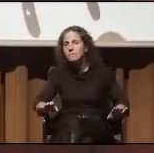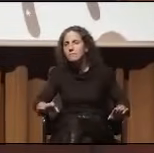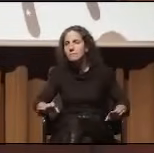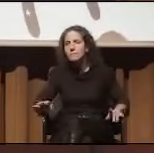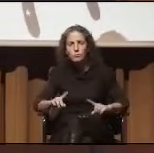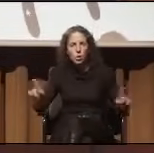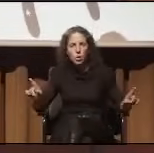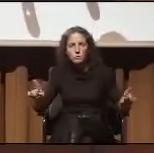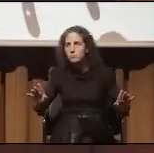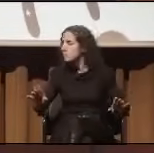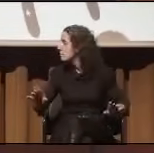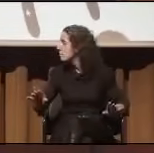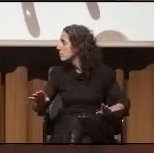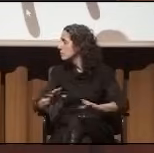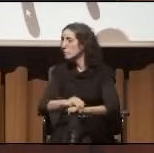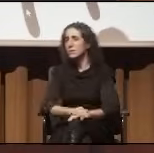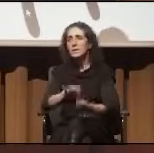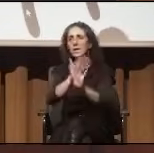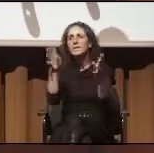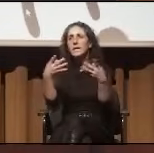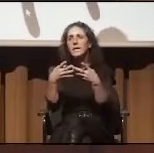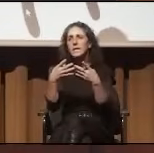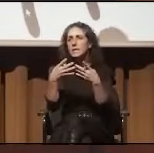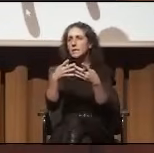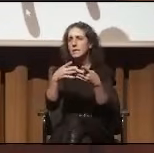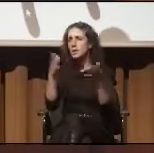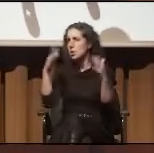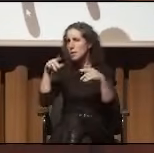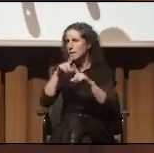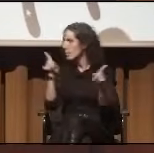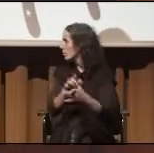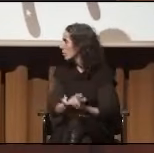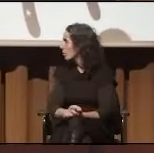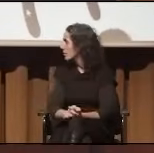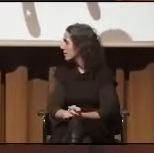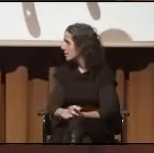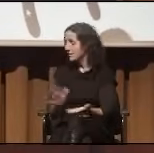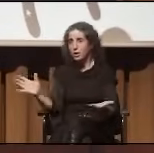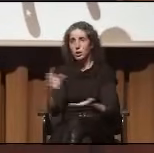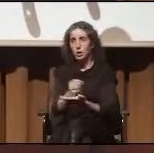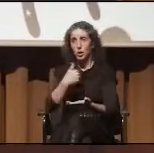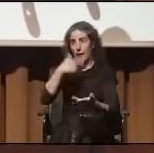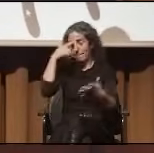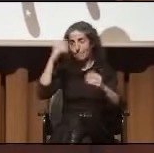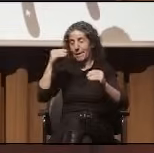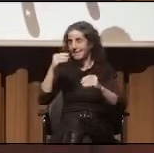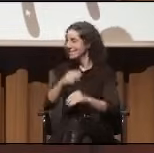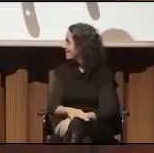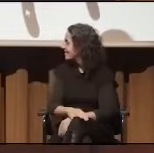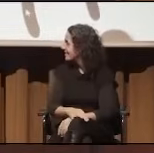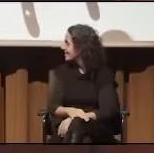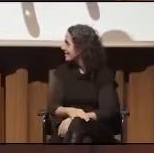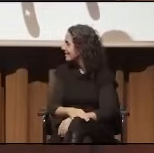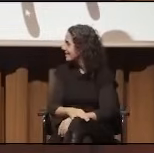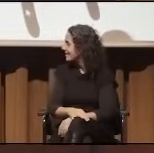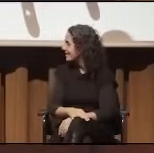¿No? ¿Online, Glynis? ¿No? Están colapsados. Esto de la experiencia, bueno, hablando